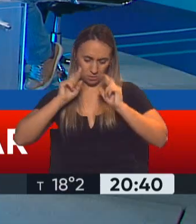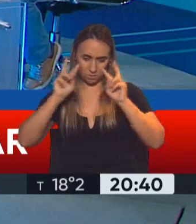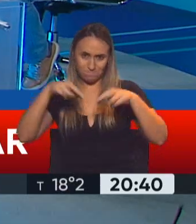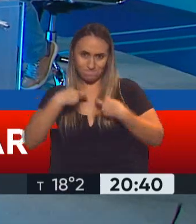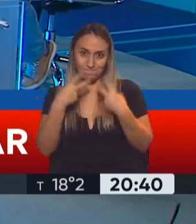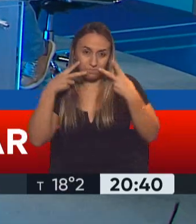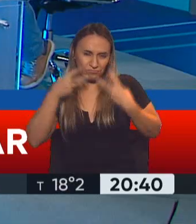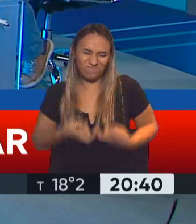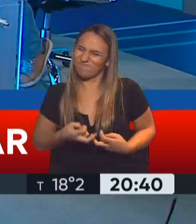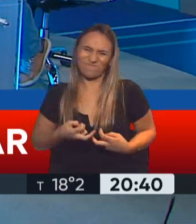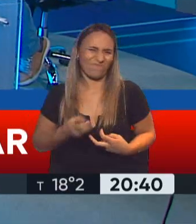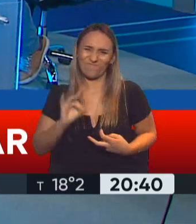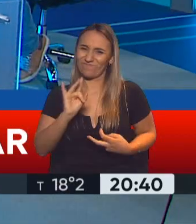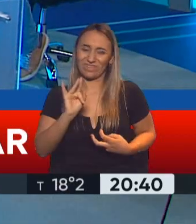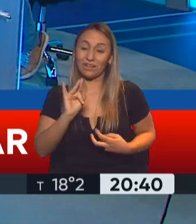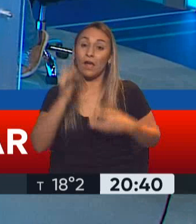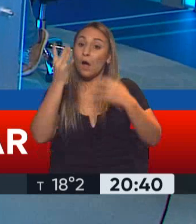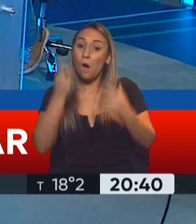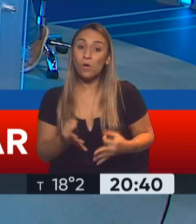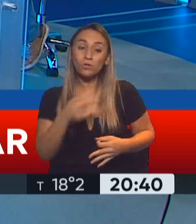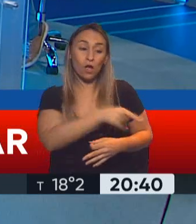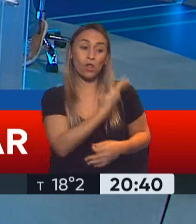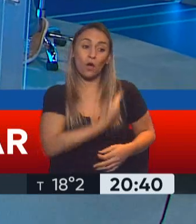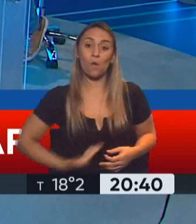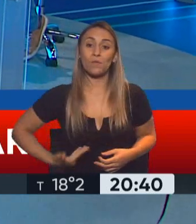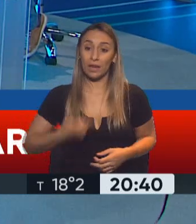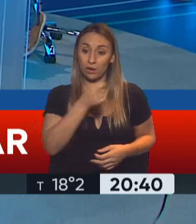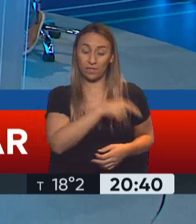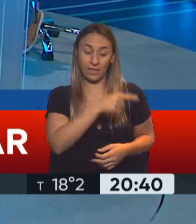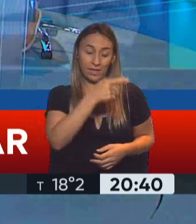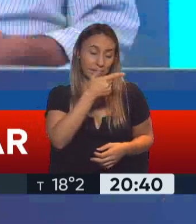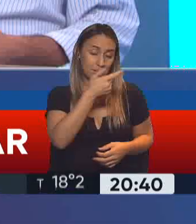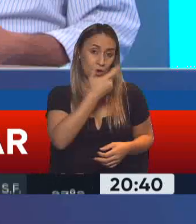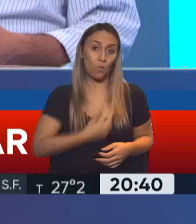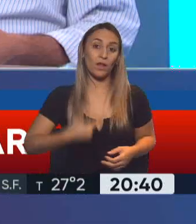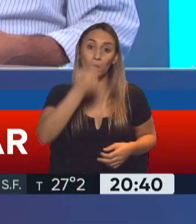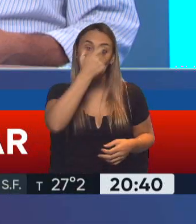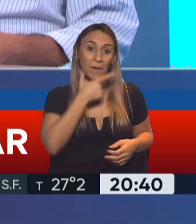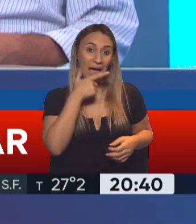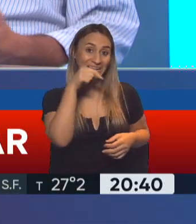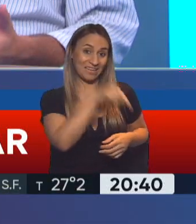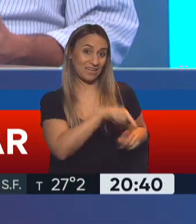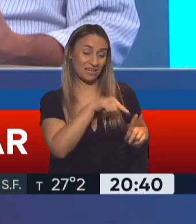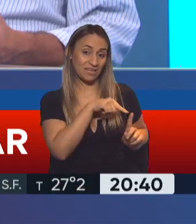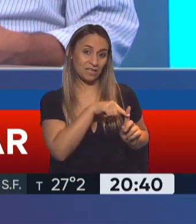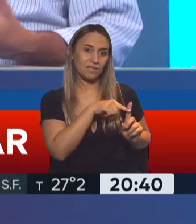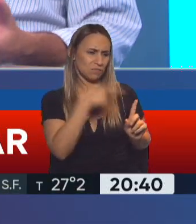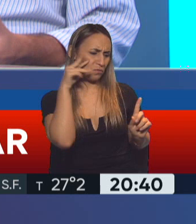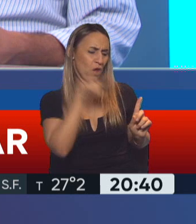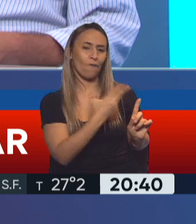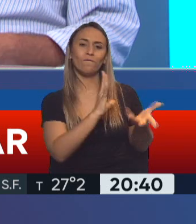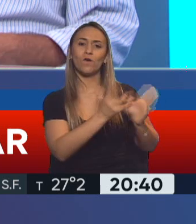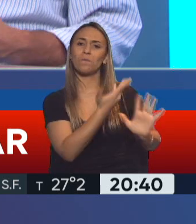fondo monetario argentina en ese momento en el gobierno argentino ese momento de mauricio macri a un gobierno ideal digamos